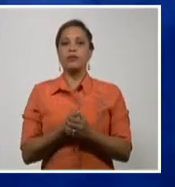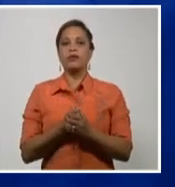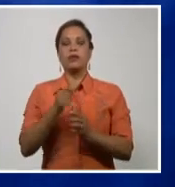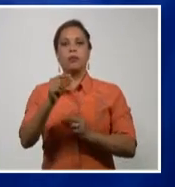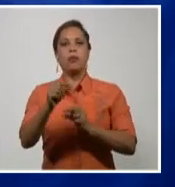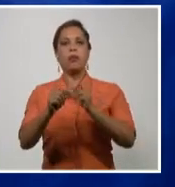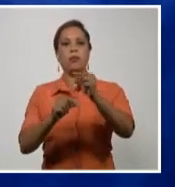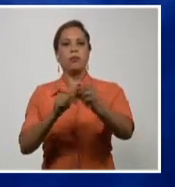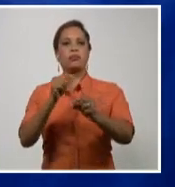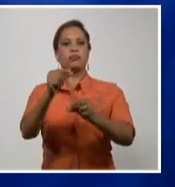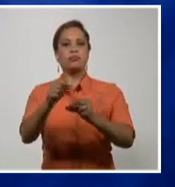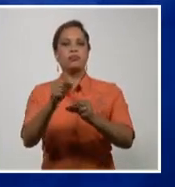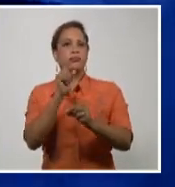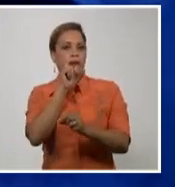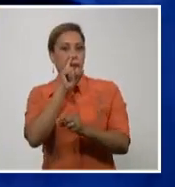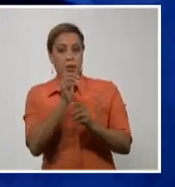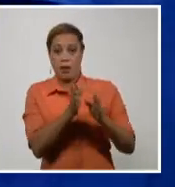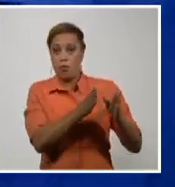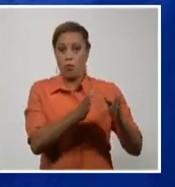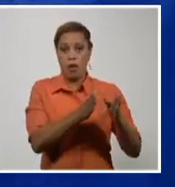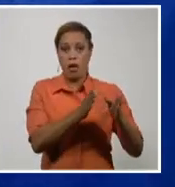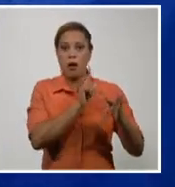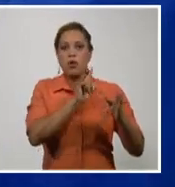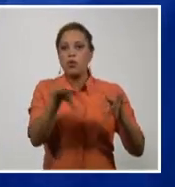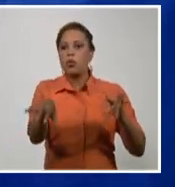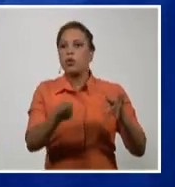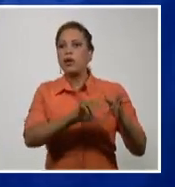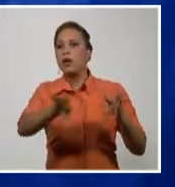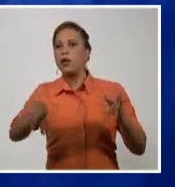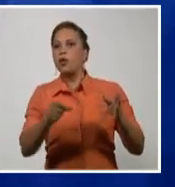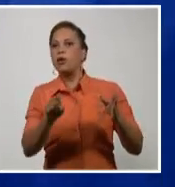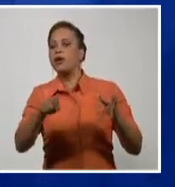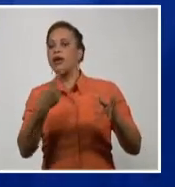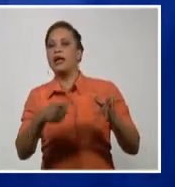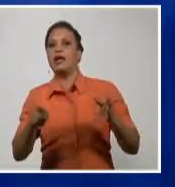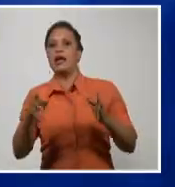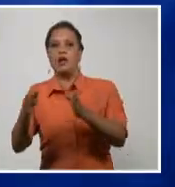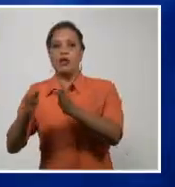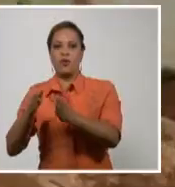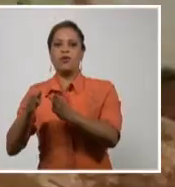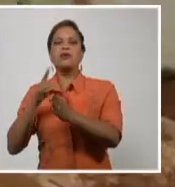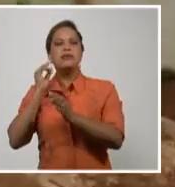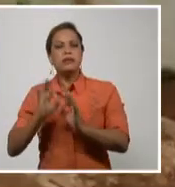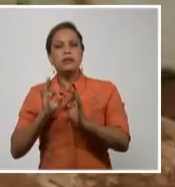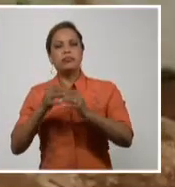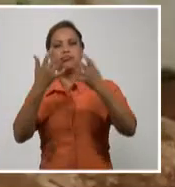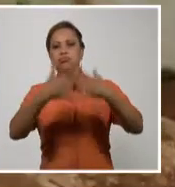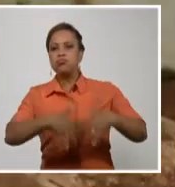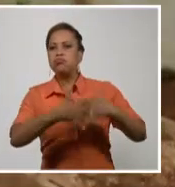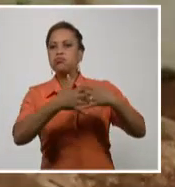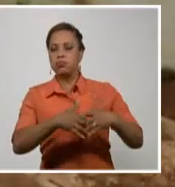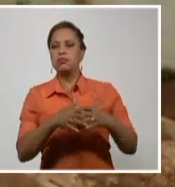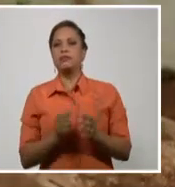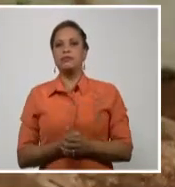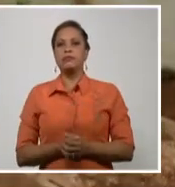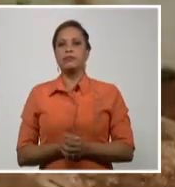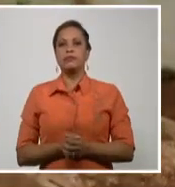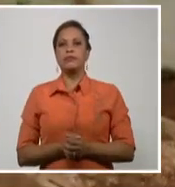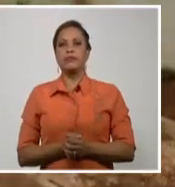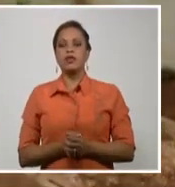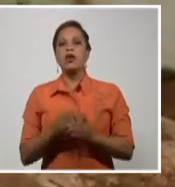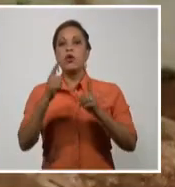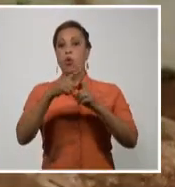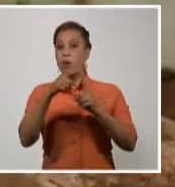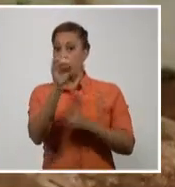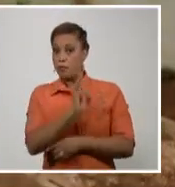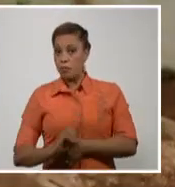escalonadamente. Cuando terminas un lado, coges el otro, ¿ves? Y siempre vas a tener producción. A raíz del tema de ordenamiento que comienza